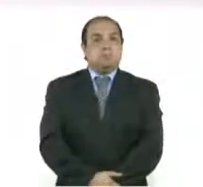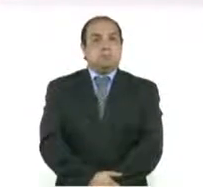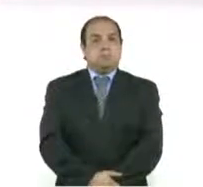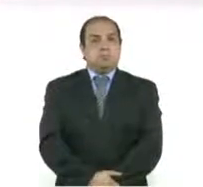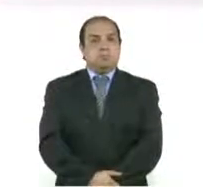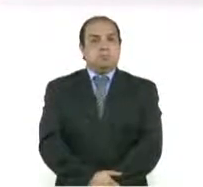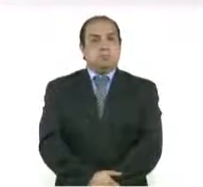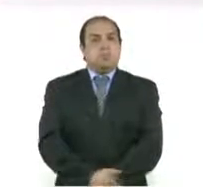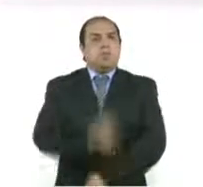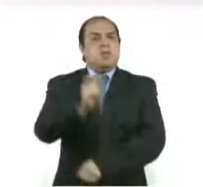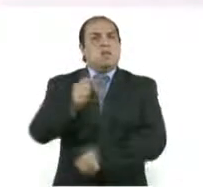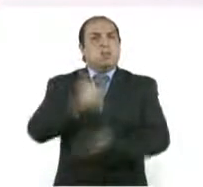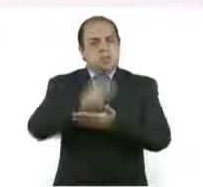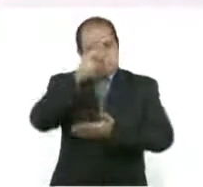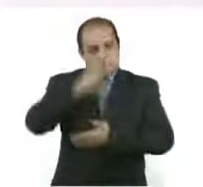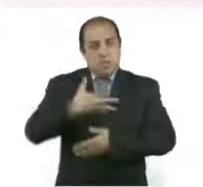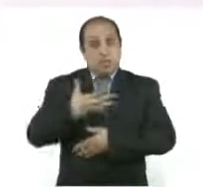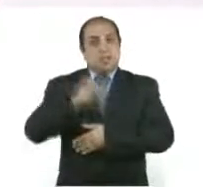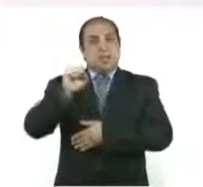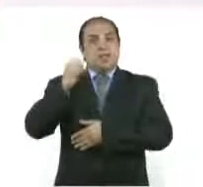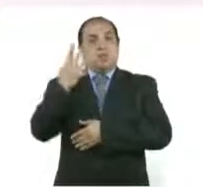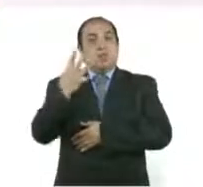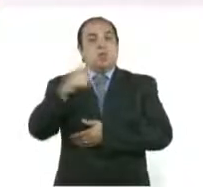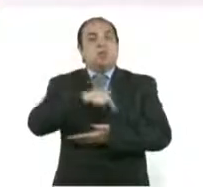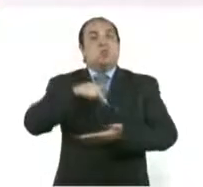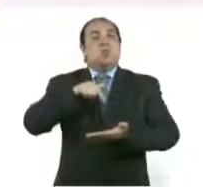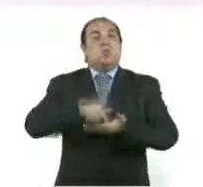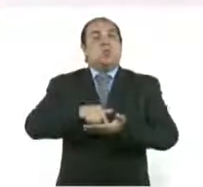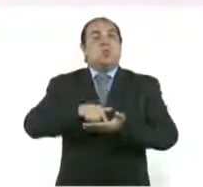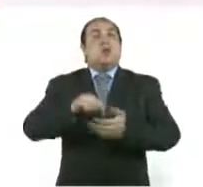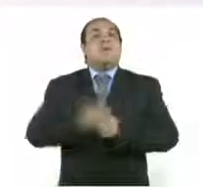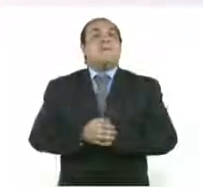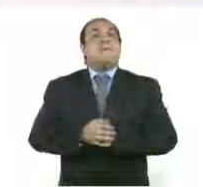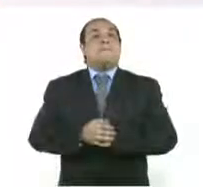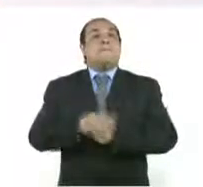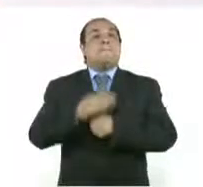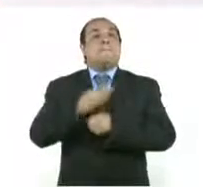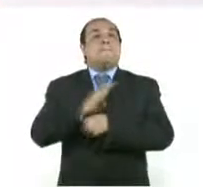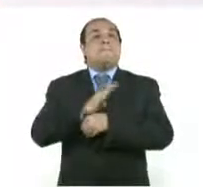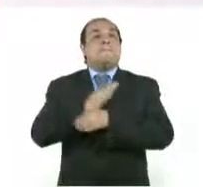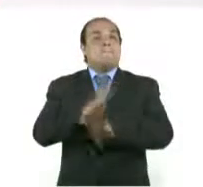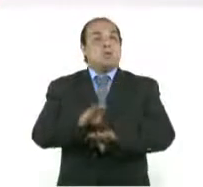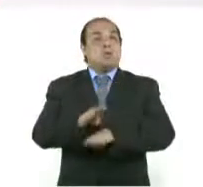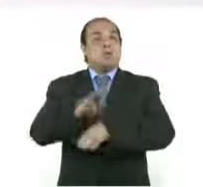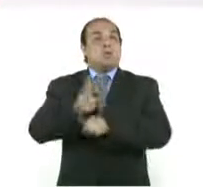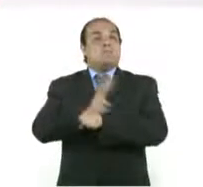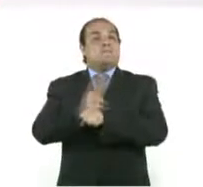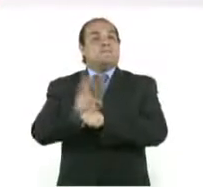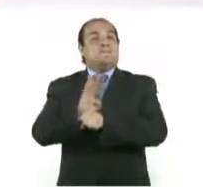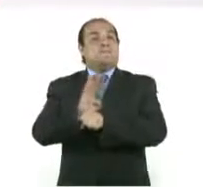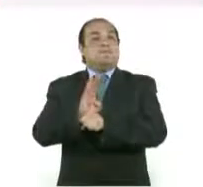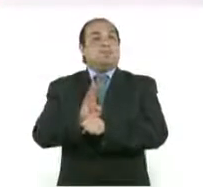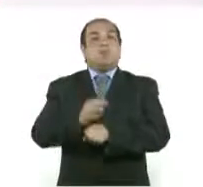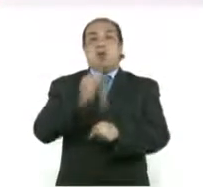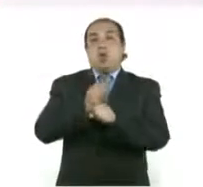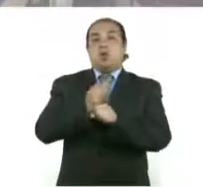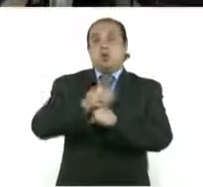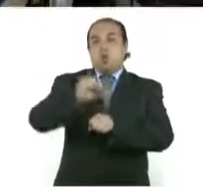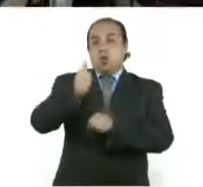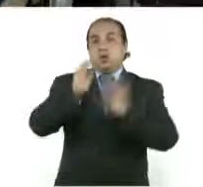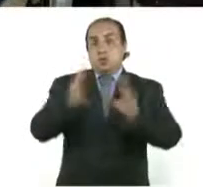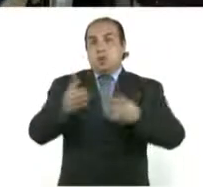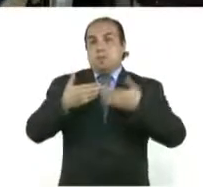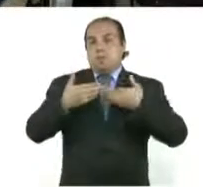que la Ciudad de México tendrá 64 sucursales del Banco del Bienestar, de las cuales 11 ya están en